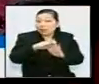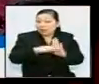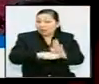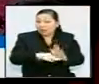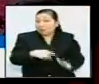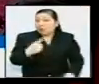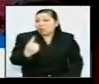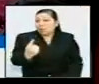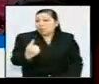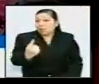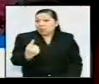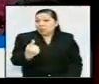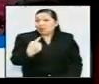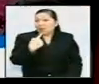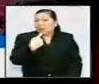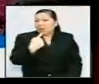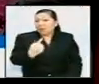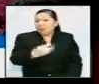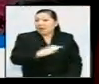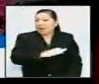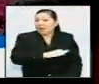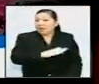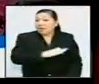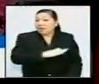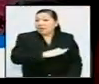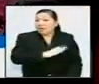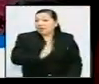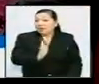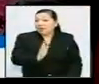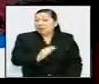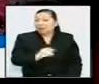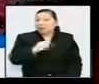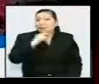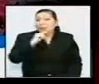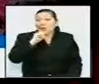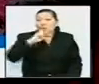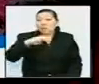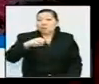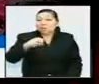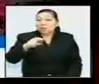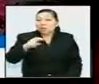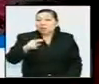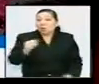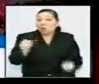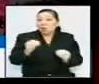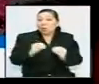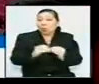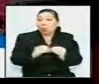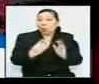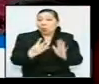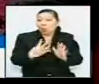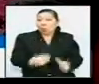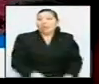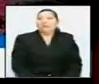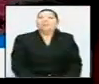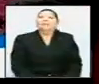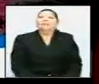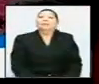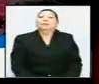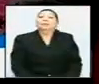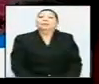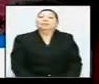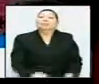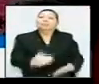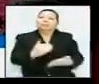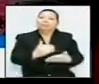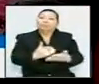los implicados que fueron comunicados a la Fiscalía, empieza con Fiorella Molinelli y 9 funcionarios más. Producto de este informe, que es la de la